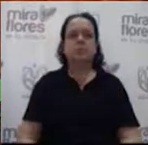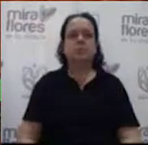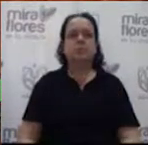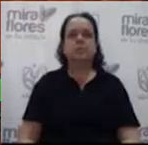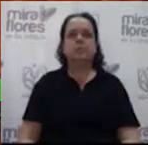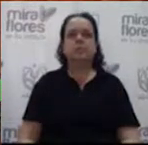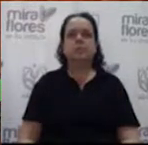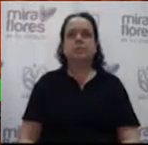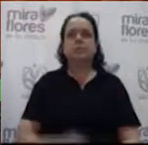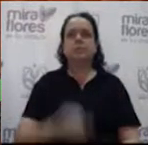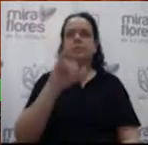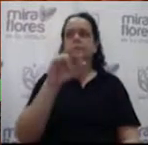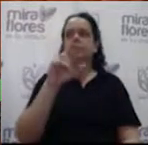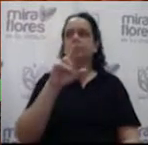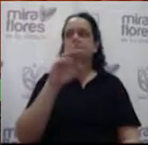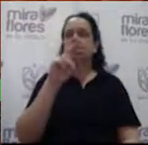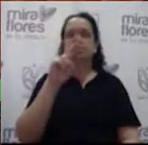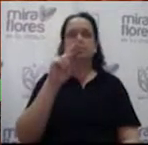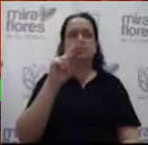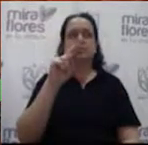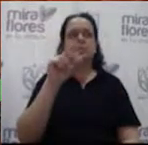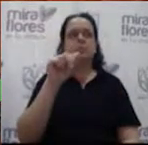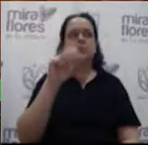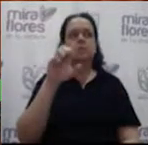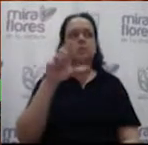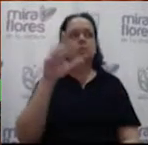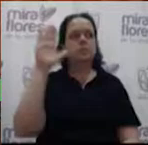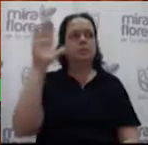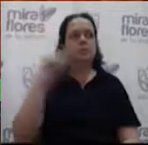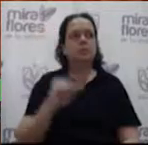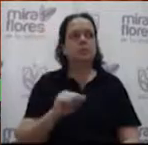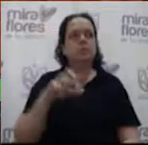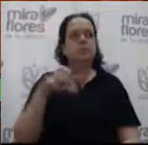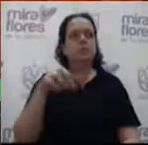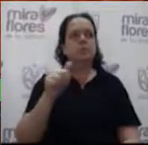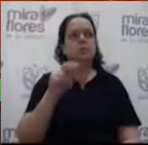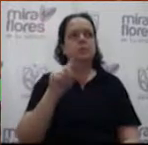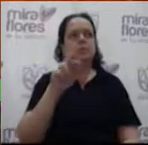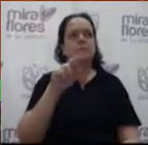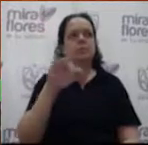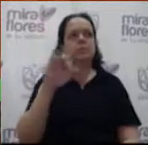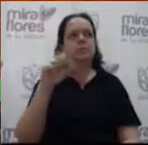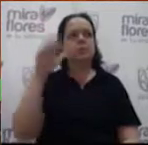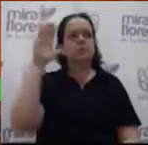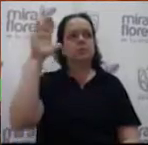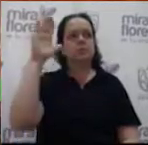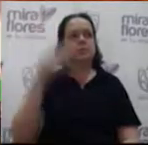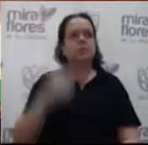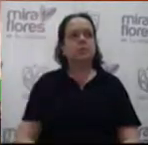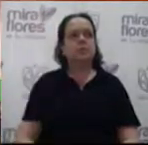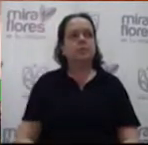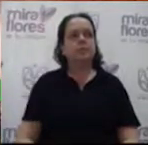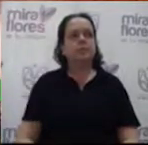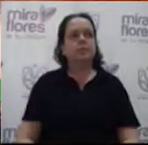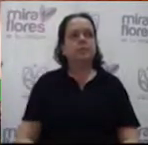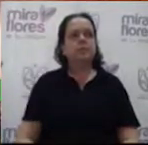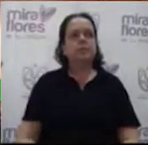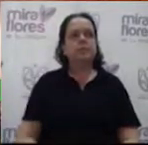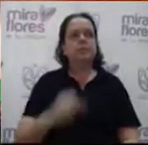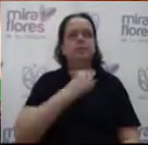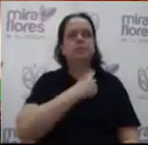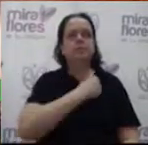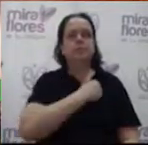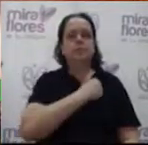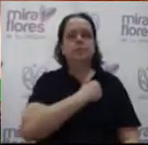Señor Israel Orlando Acuña-Woncoquis. Señora Patricia María del Río Jiménez de Olavide. Señora